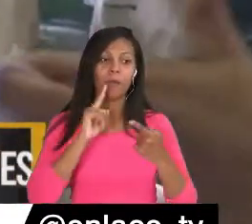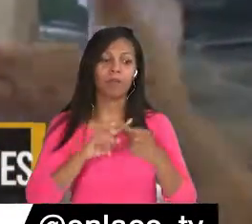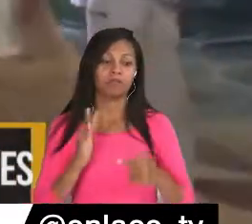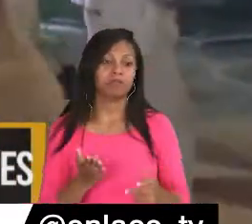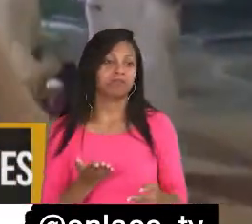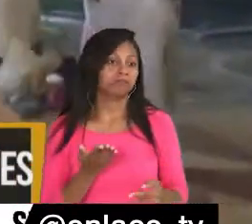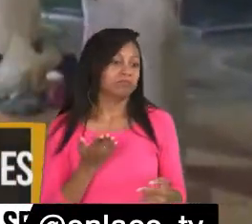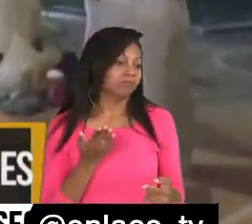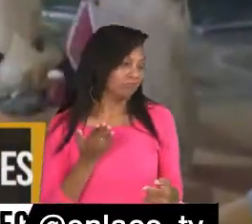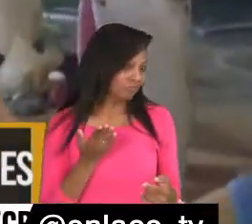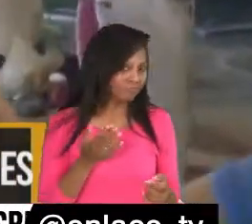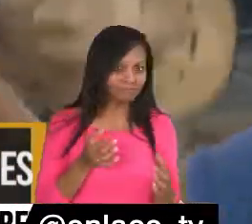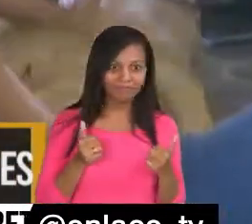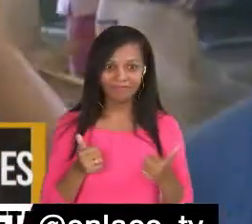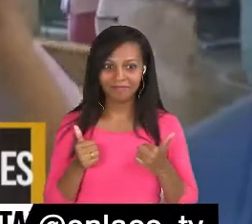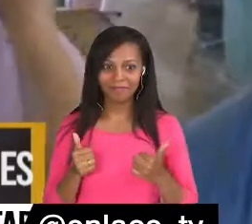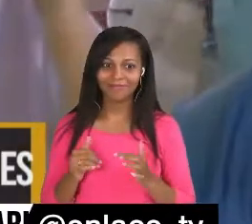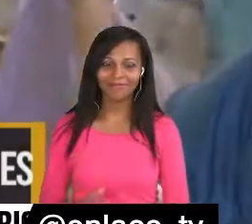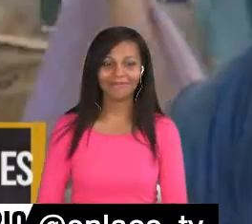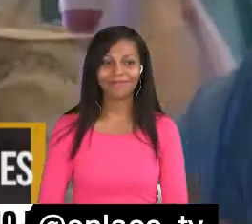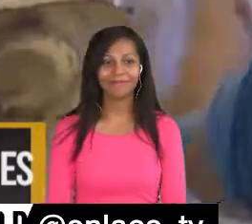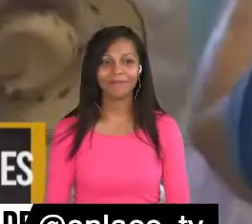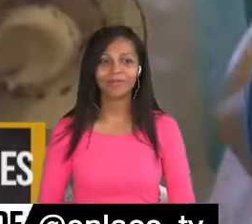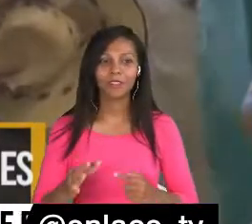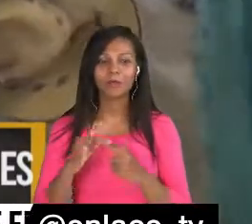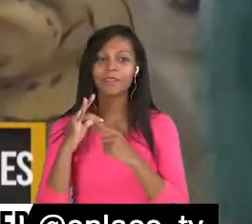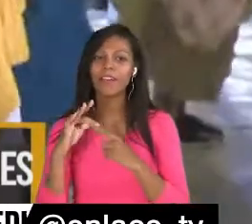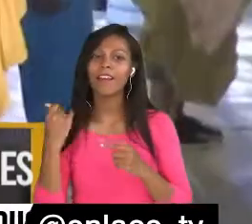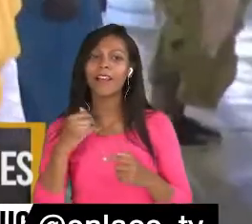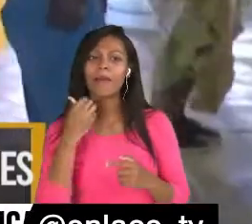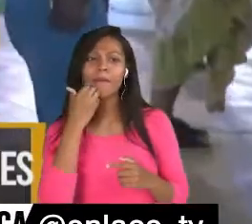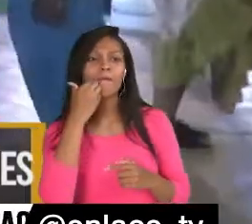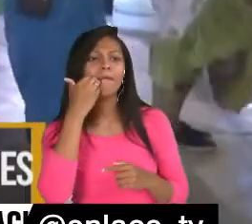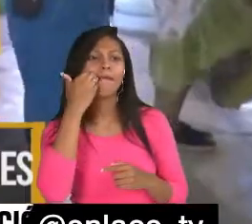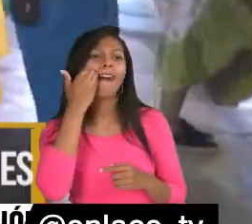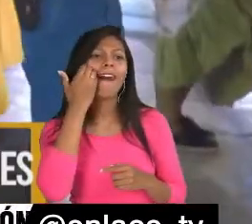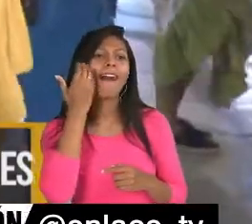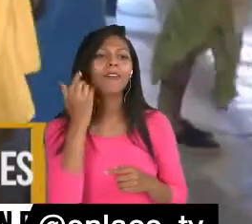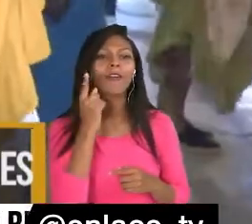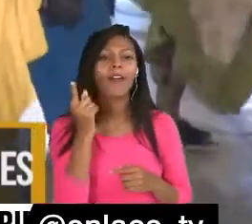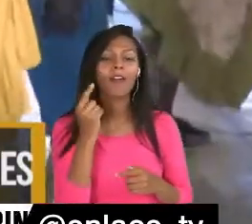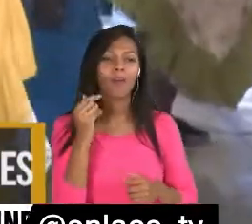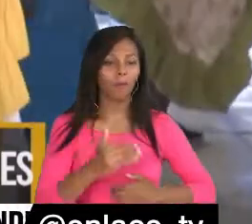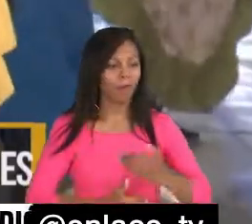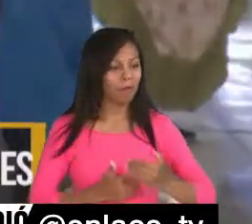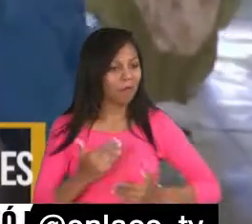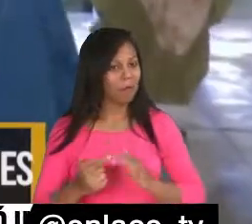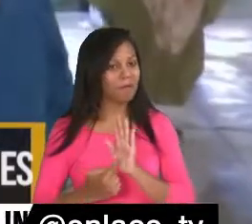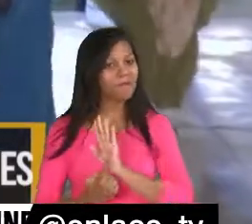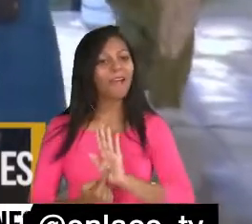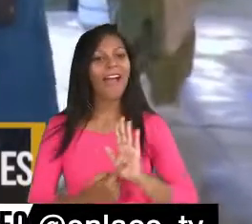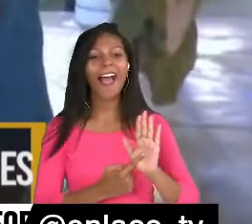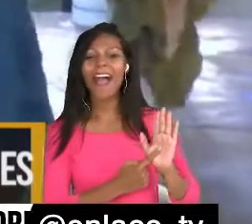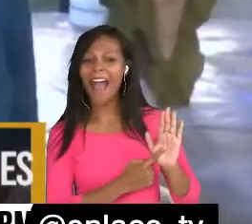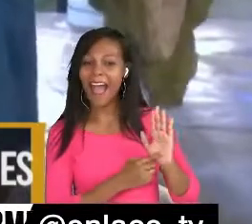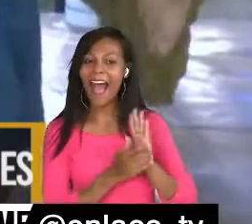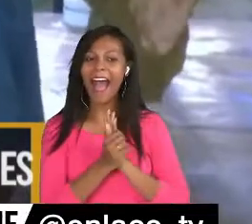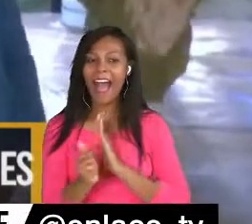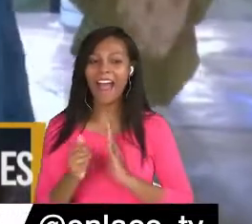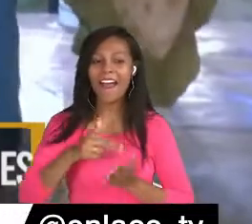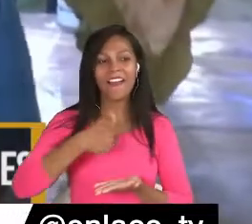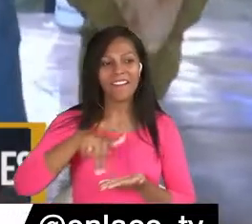existencia fortaleciéndose, especialmente el talento de los adultos mayores que han podido dar a conocer sus dotes artísticos en las diferentes actividades locales